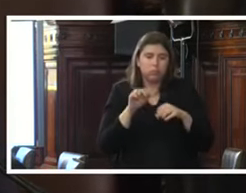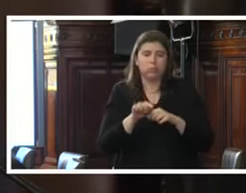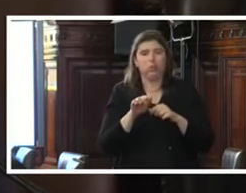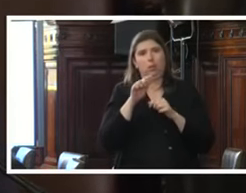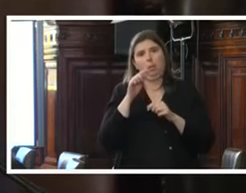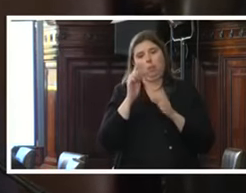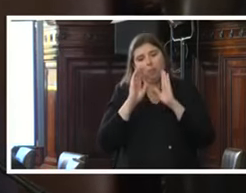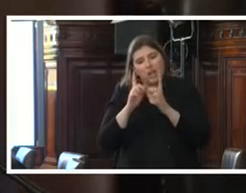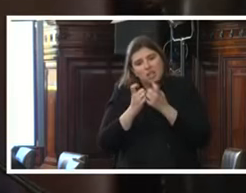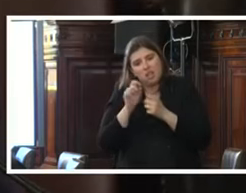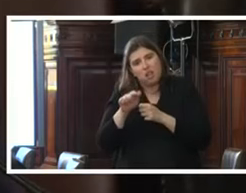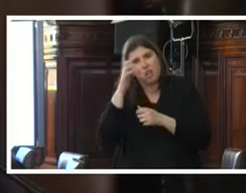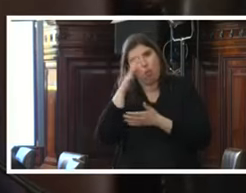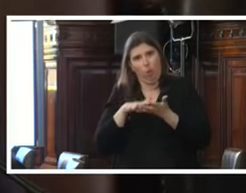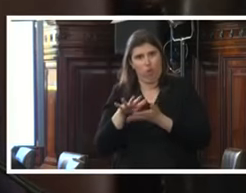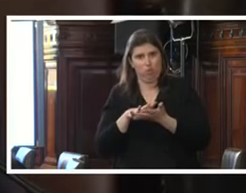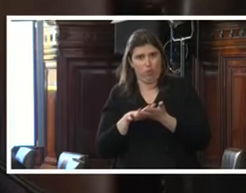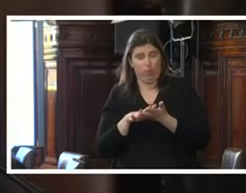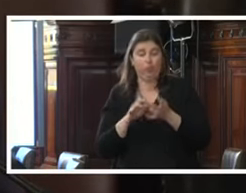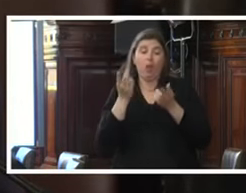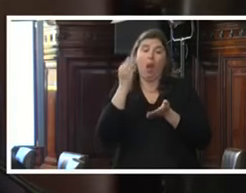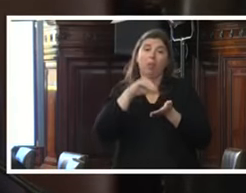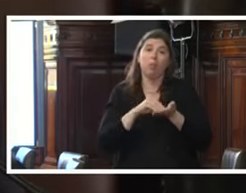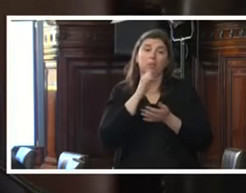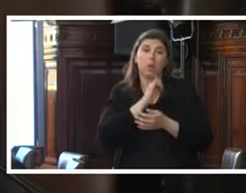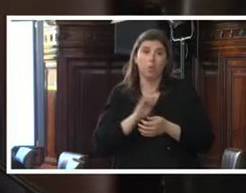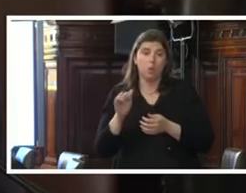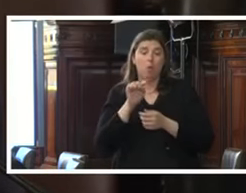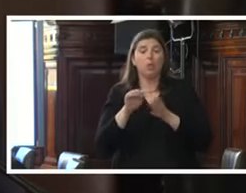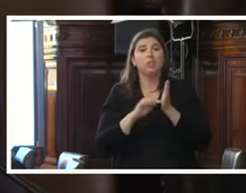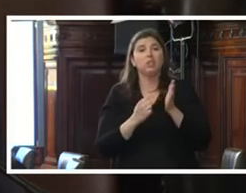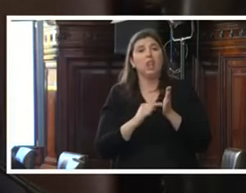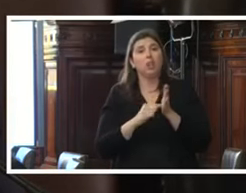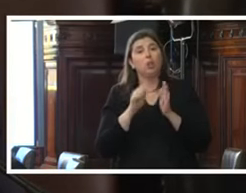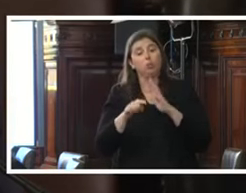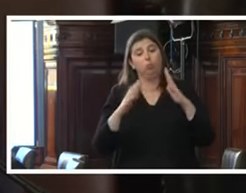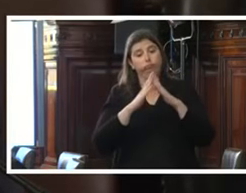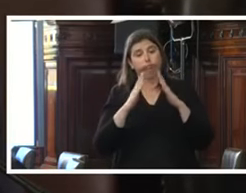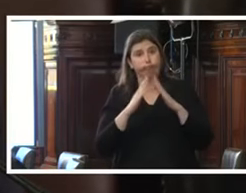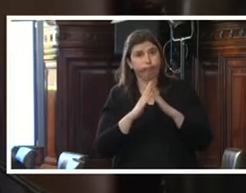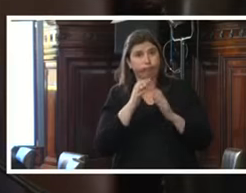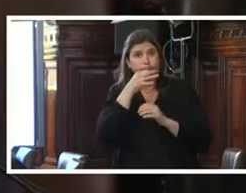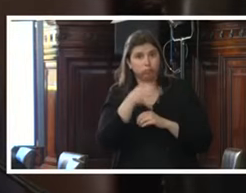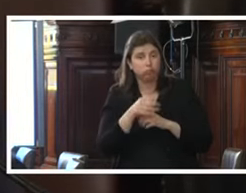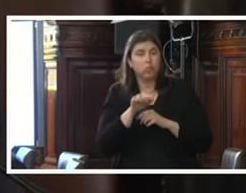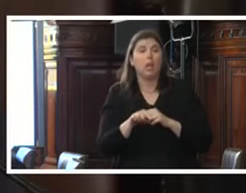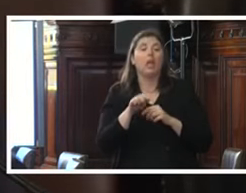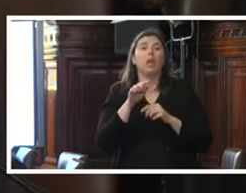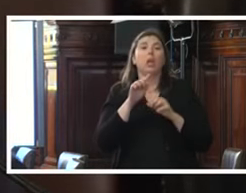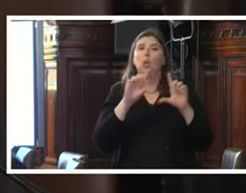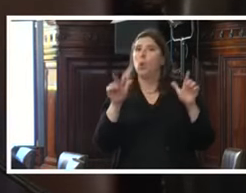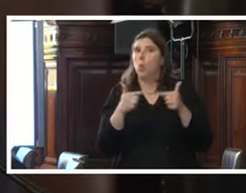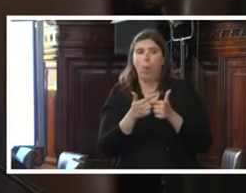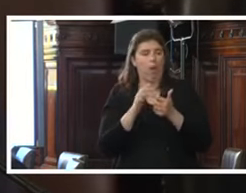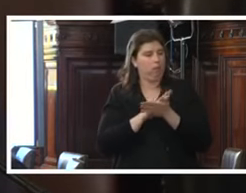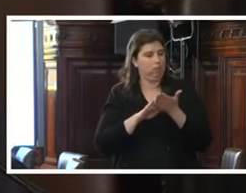esta población además denunciamos que en relación a los centros de atención y cuidado para población adulta mayor que funcionan en el salvador no existen y por